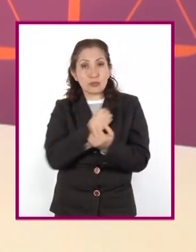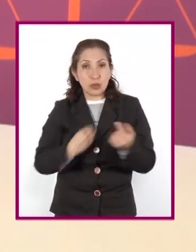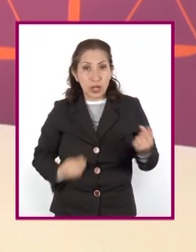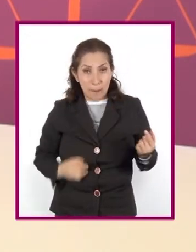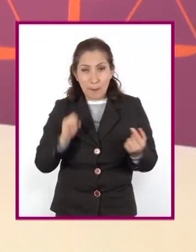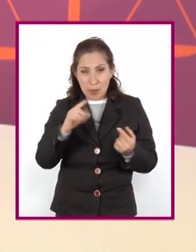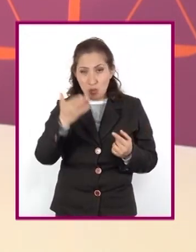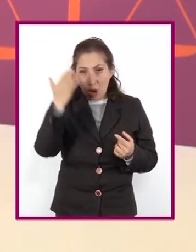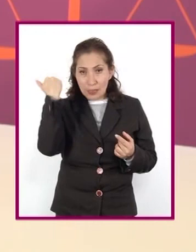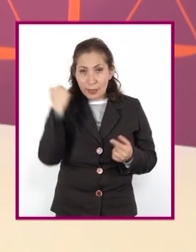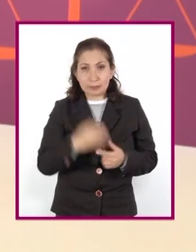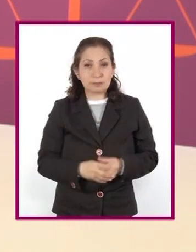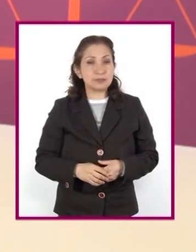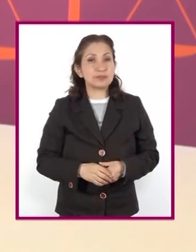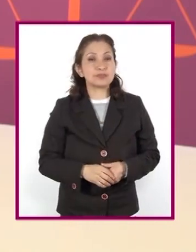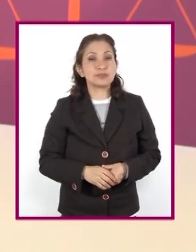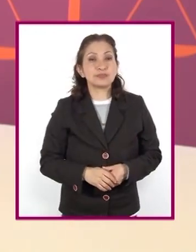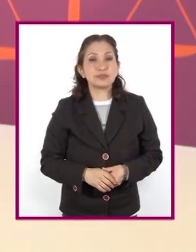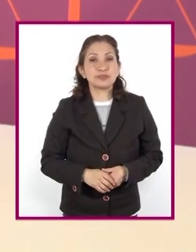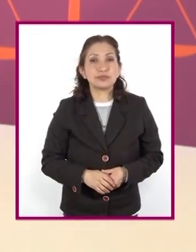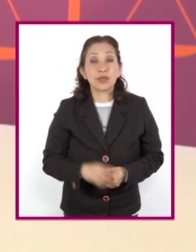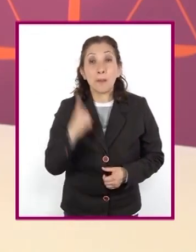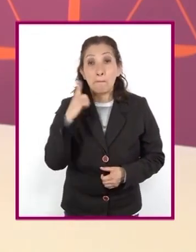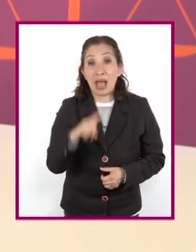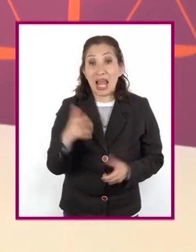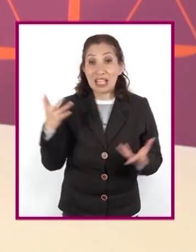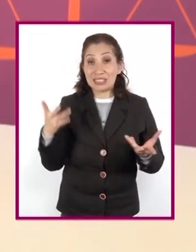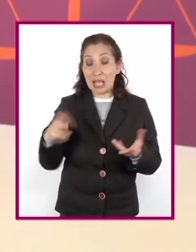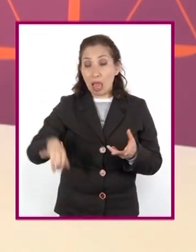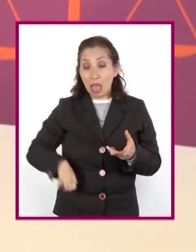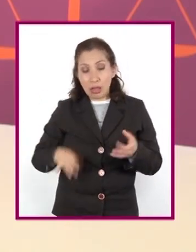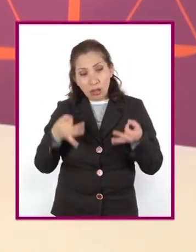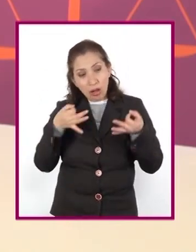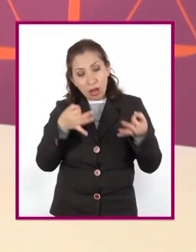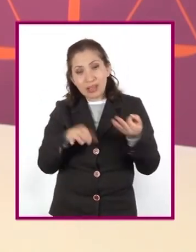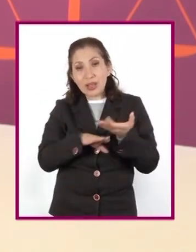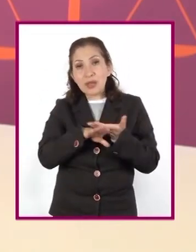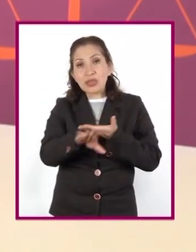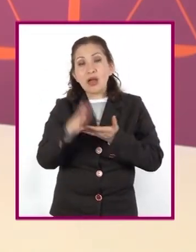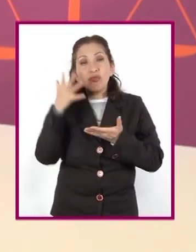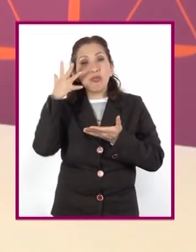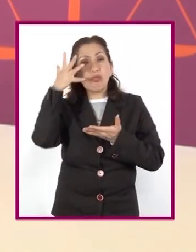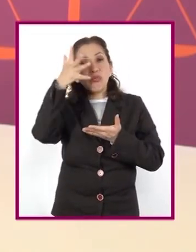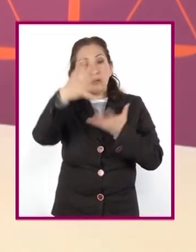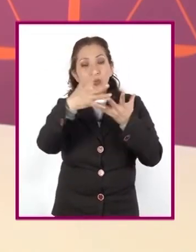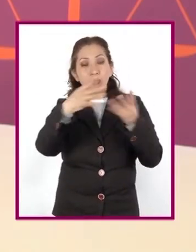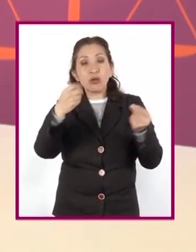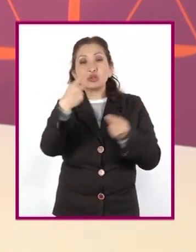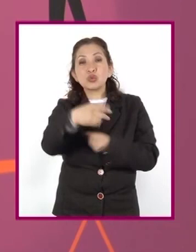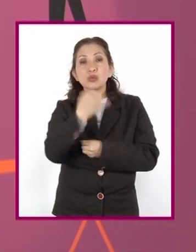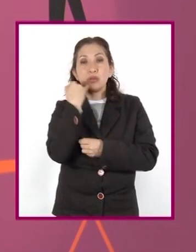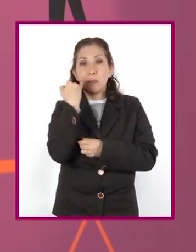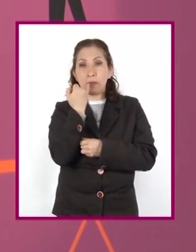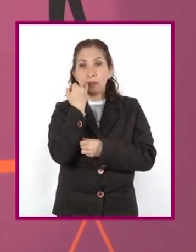que mencionó, para propiciar su interés y evitar que se pierda la lengua.